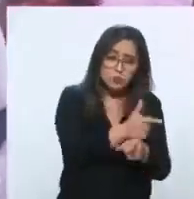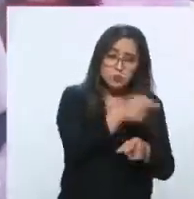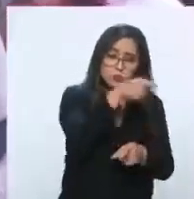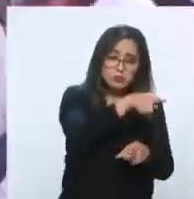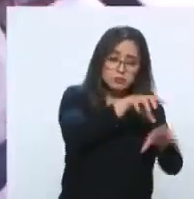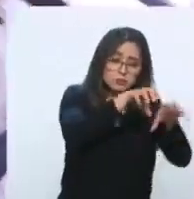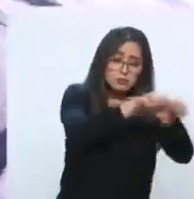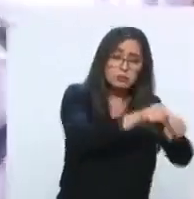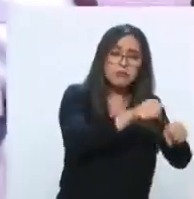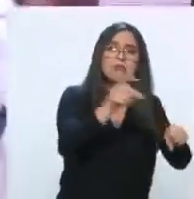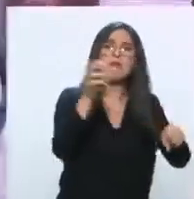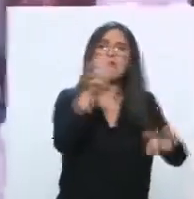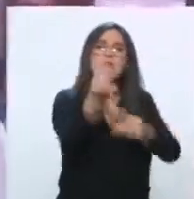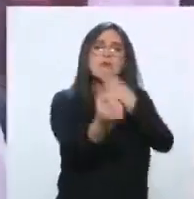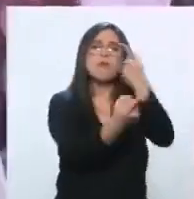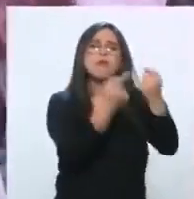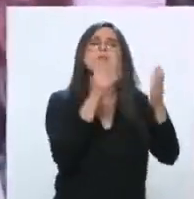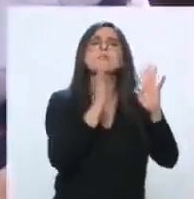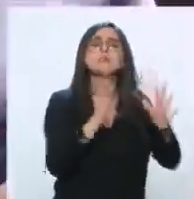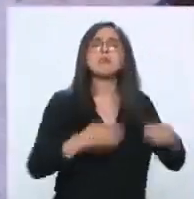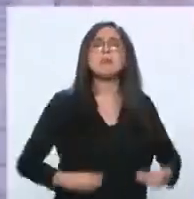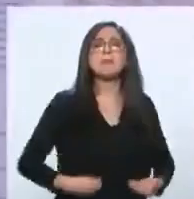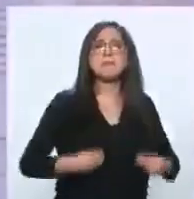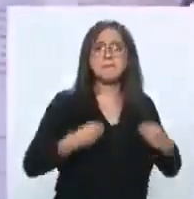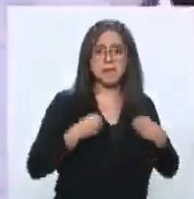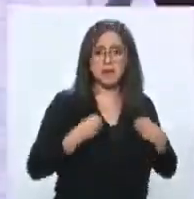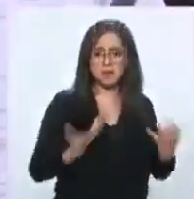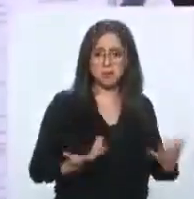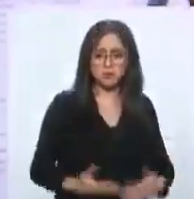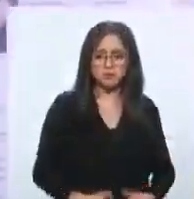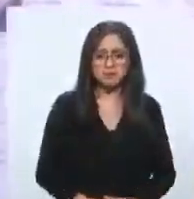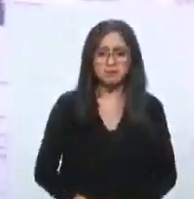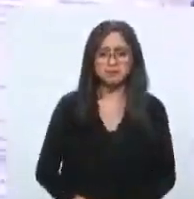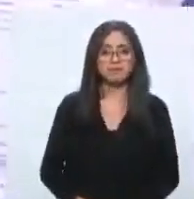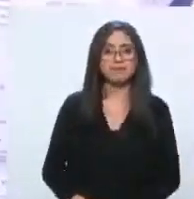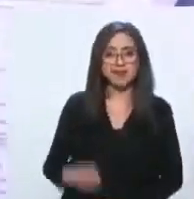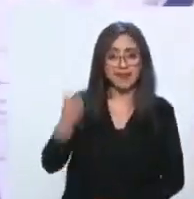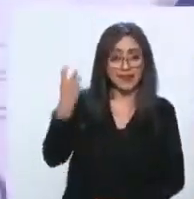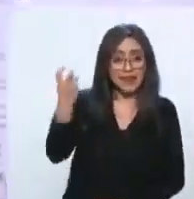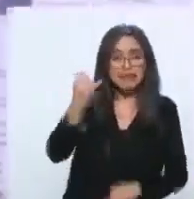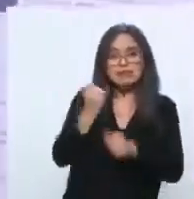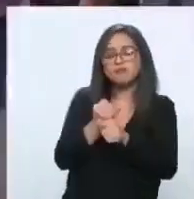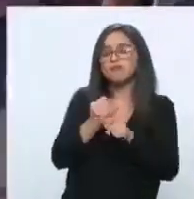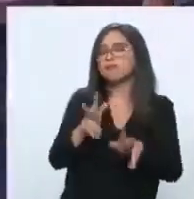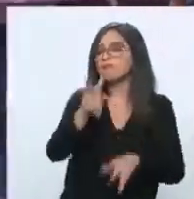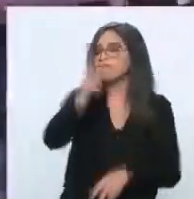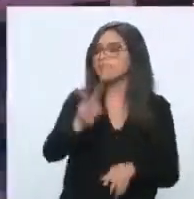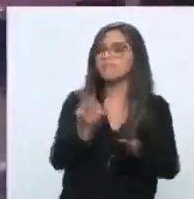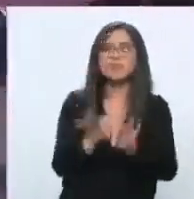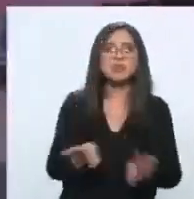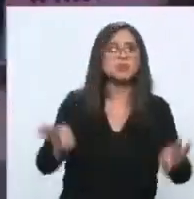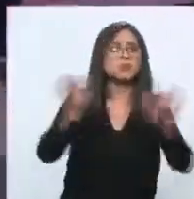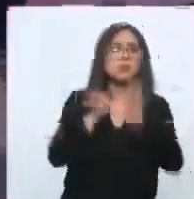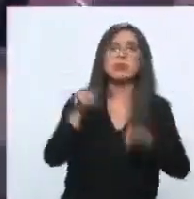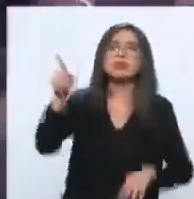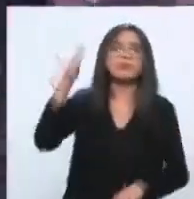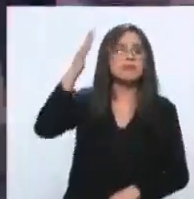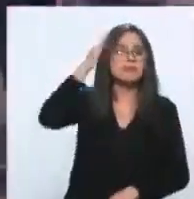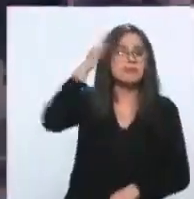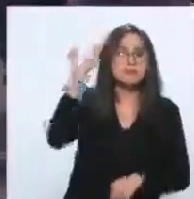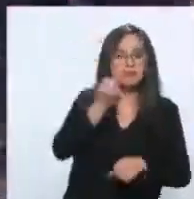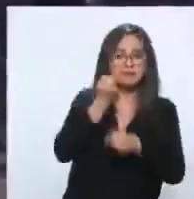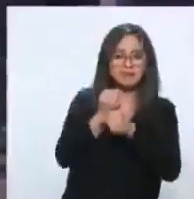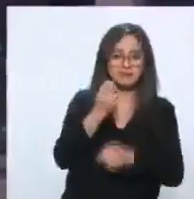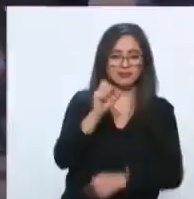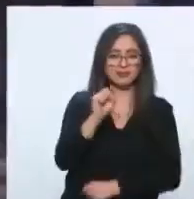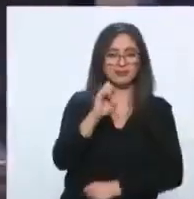vivos. Eso es un dato muy relevante que hemos venido destacando desde la Secretaría de Gobernación, Azul, y como se